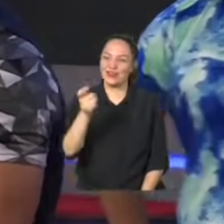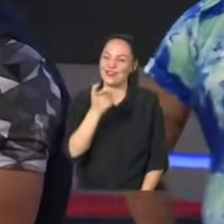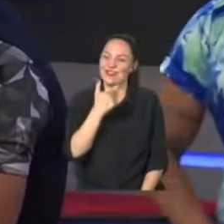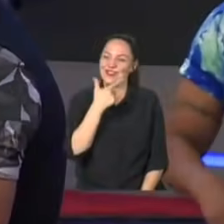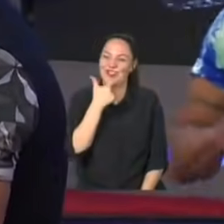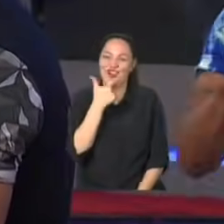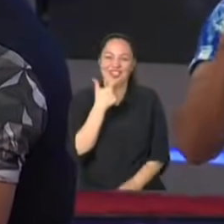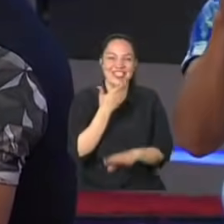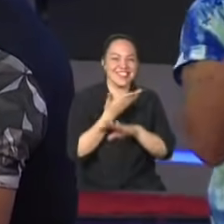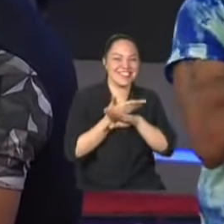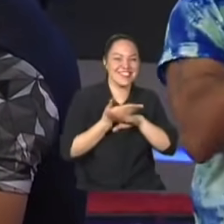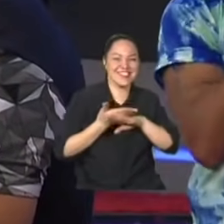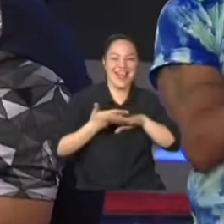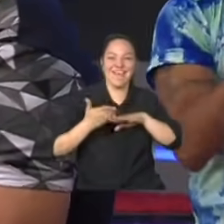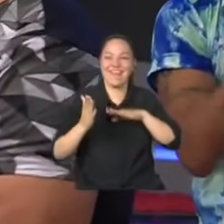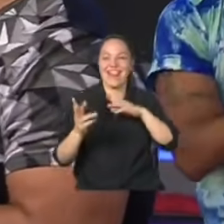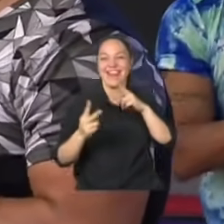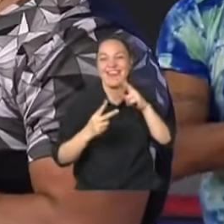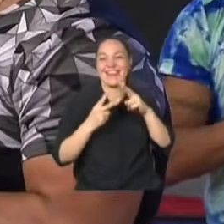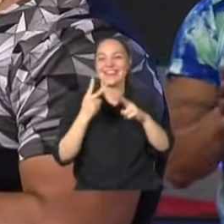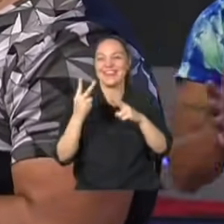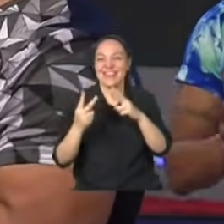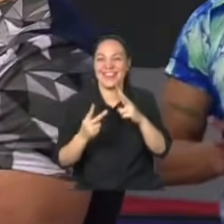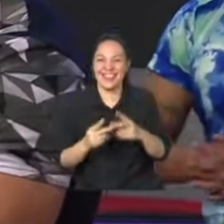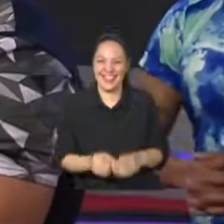blanca, pareces un delfín. ¡Ah!